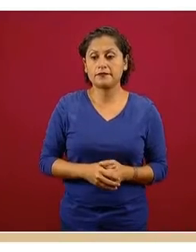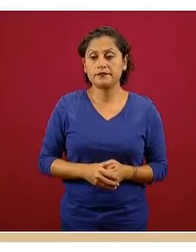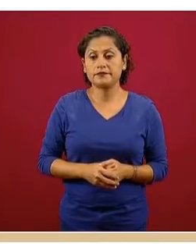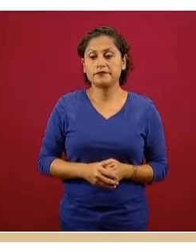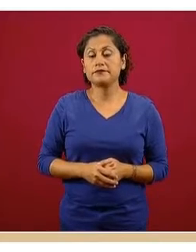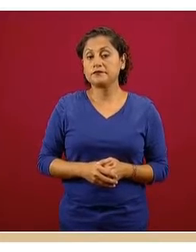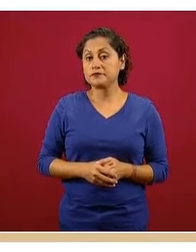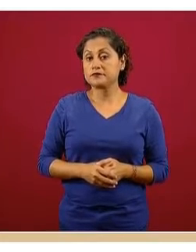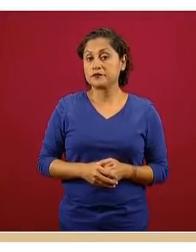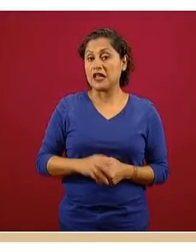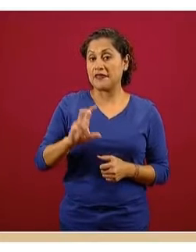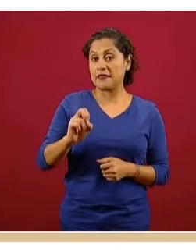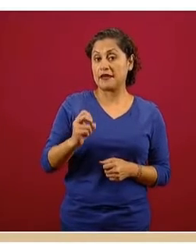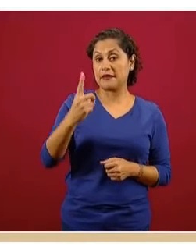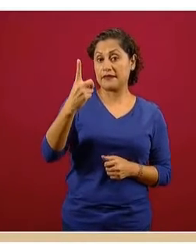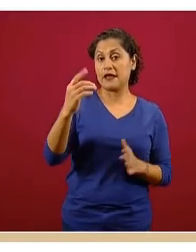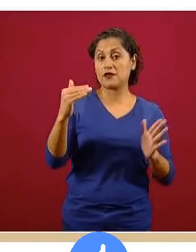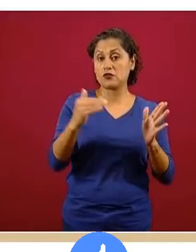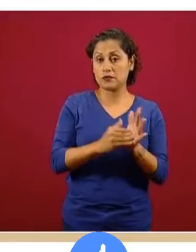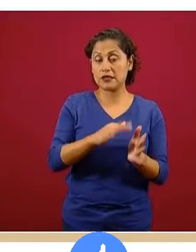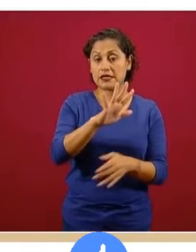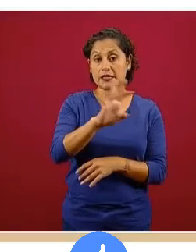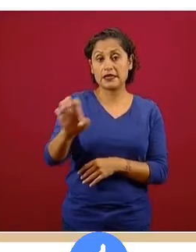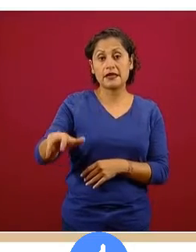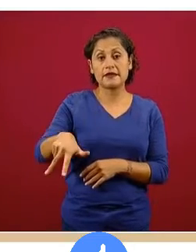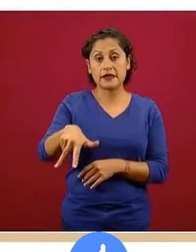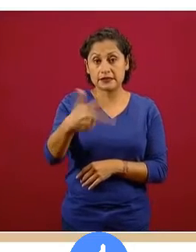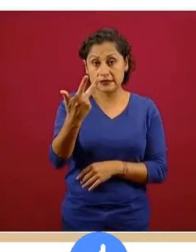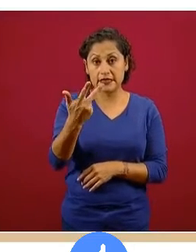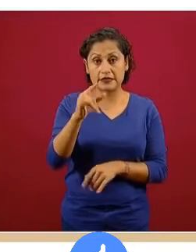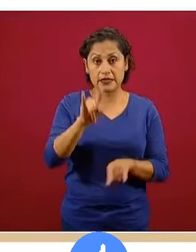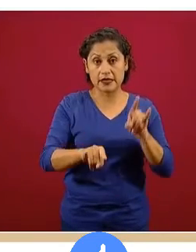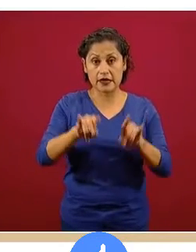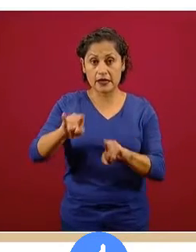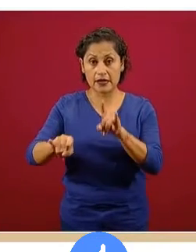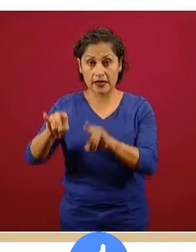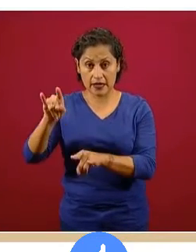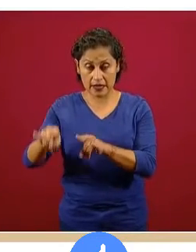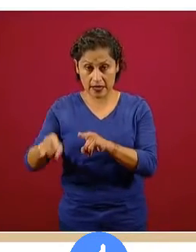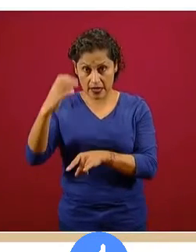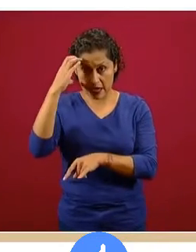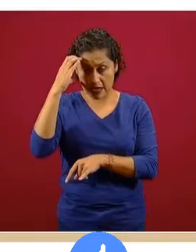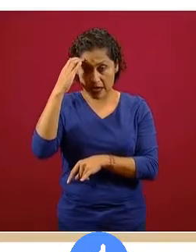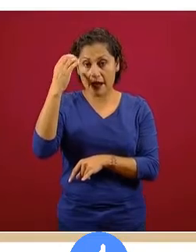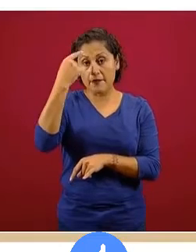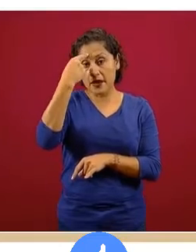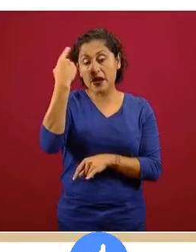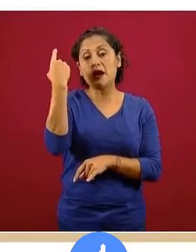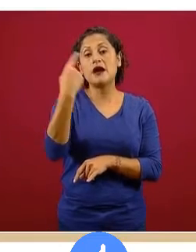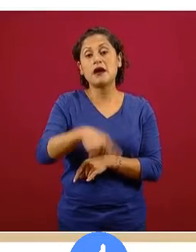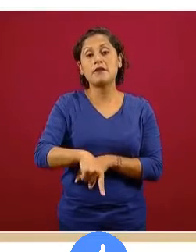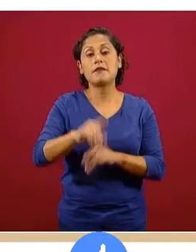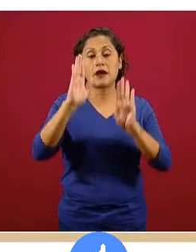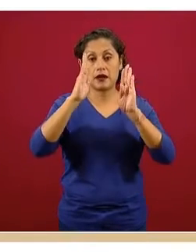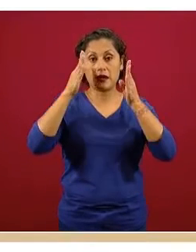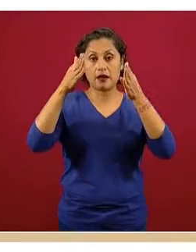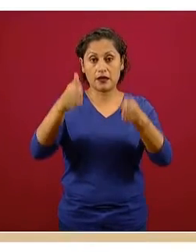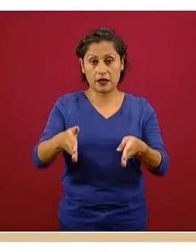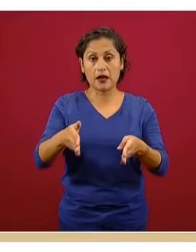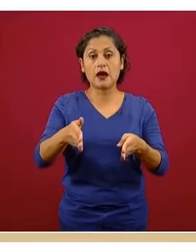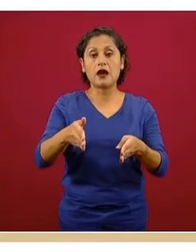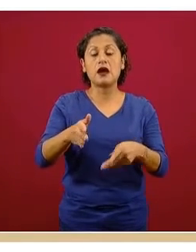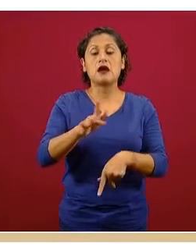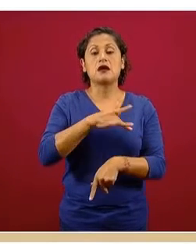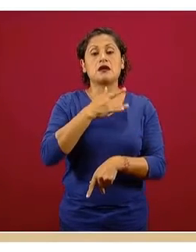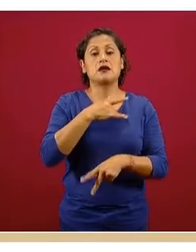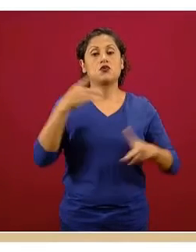las 31.513 camas que han sido destinadas para la atención de infección respiratoria